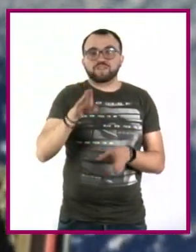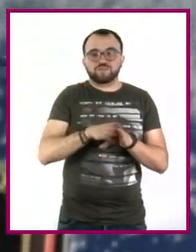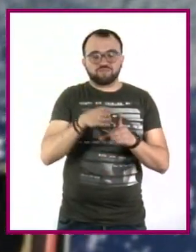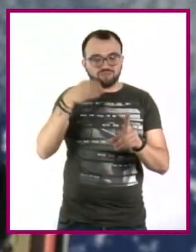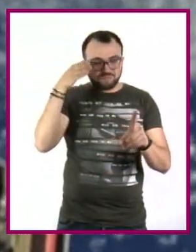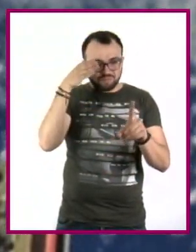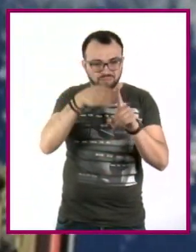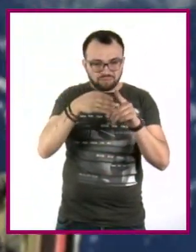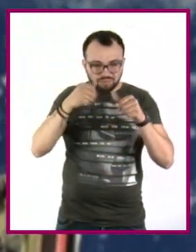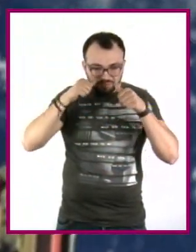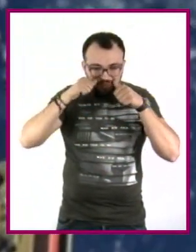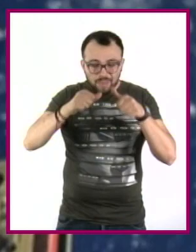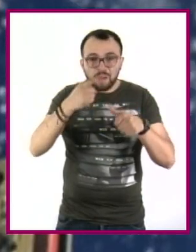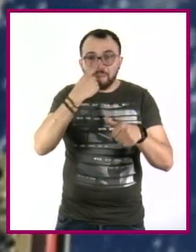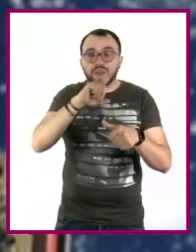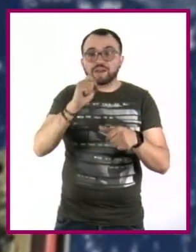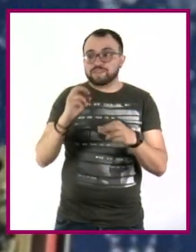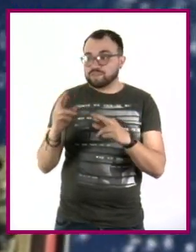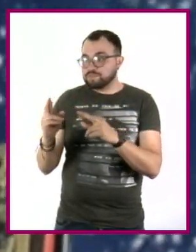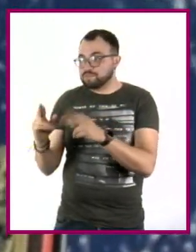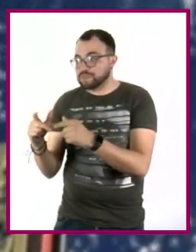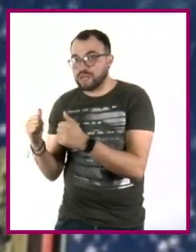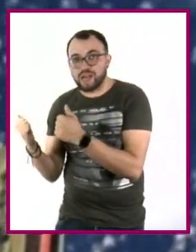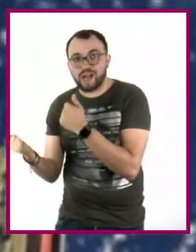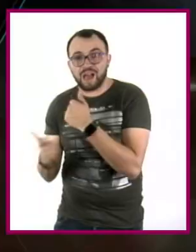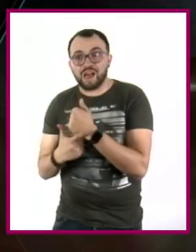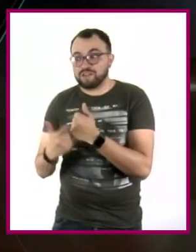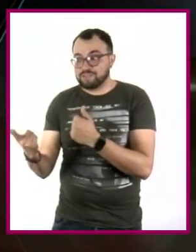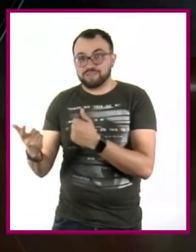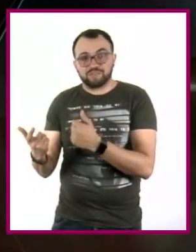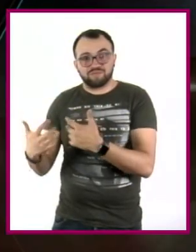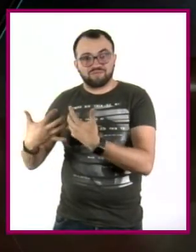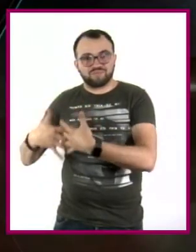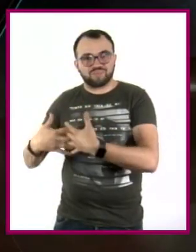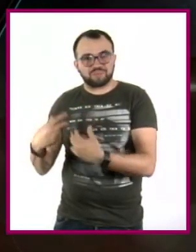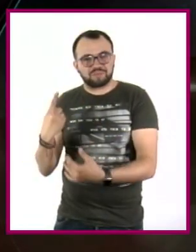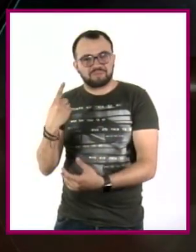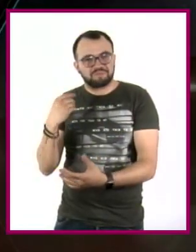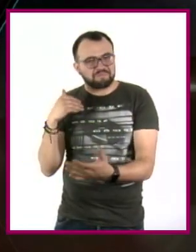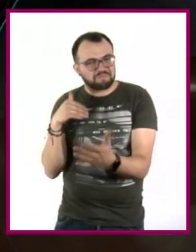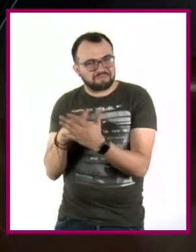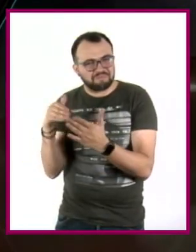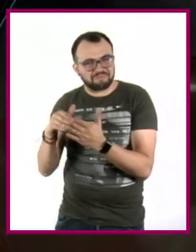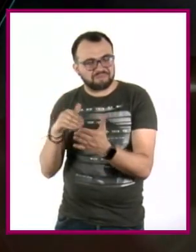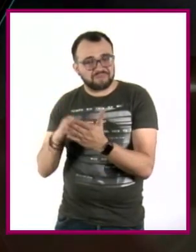concentración para no romperle algo a un aparato de miles de millones de dólares.